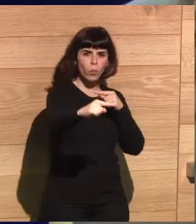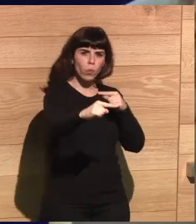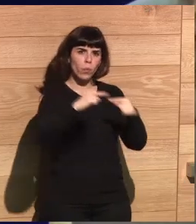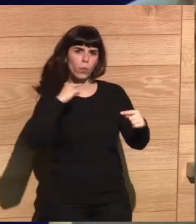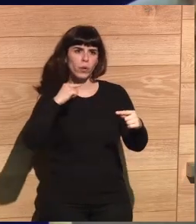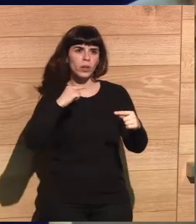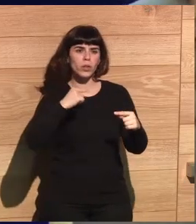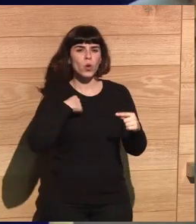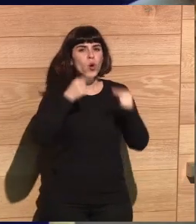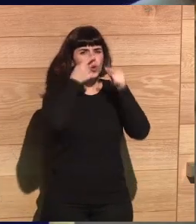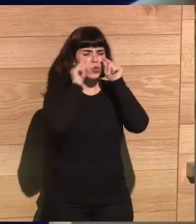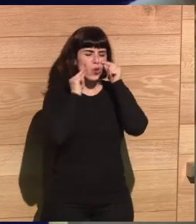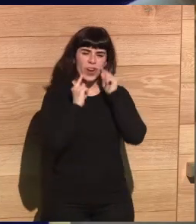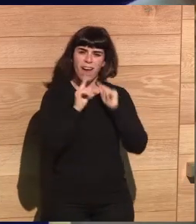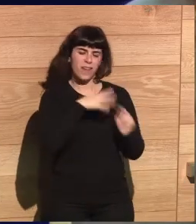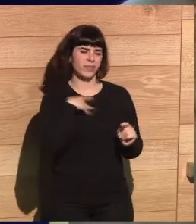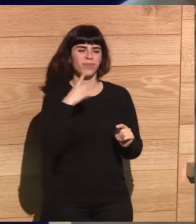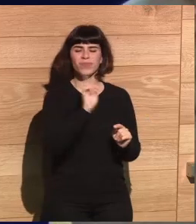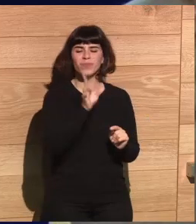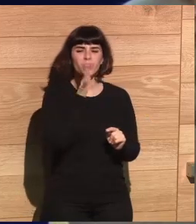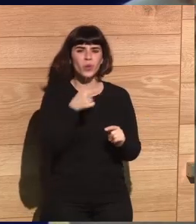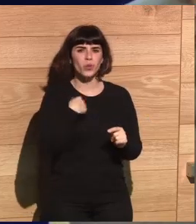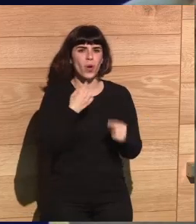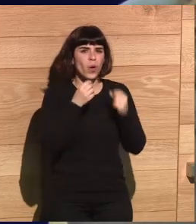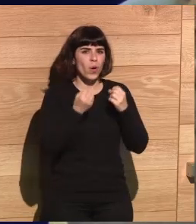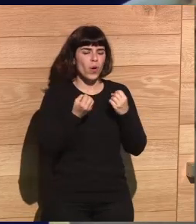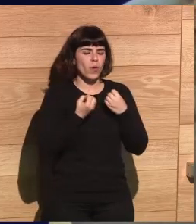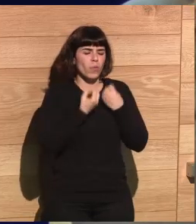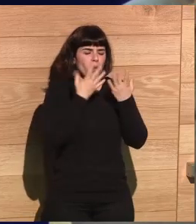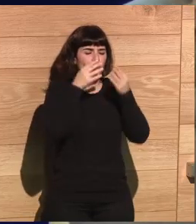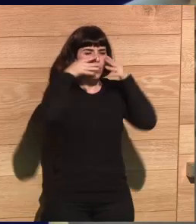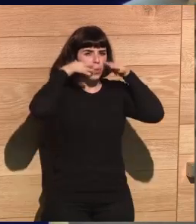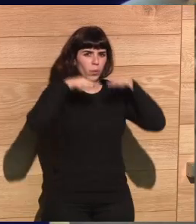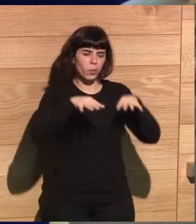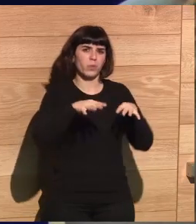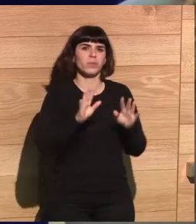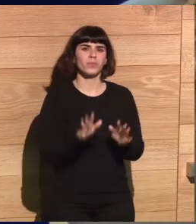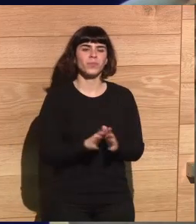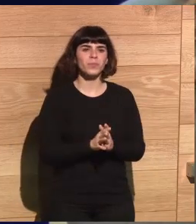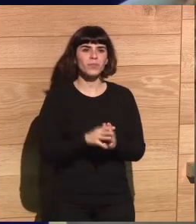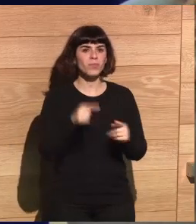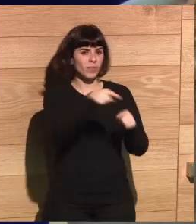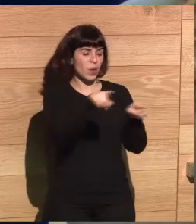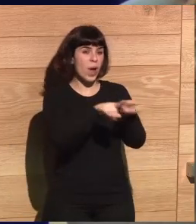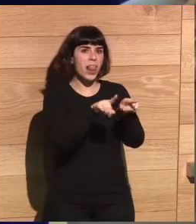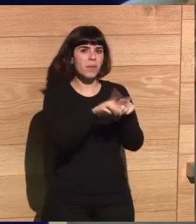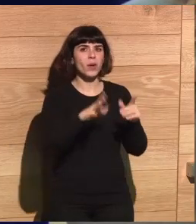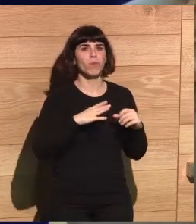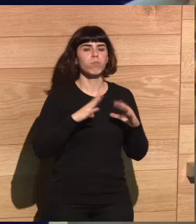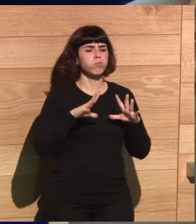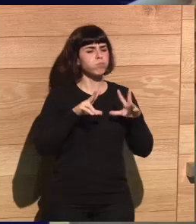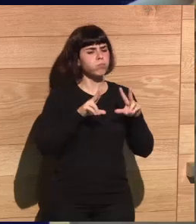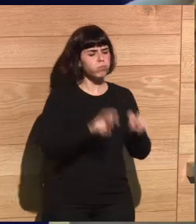y no quiero llorar porque yo soy de las tuyas. Yo soy de las tuyas. Pero de pronto me he dado cuenta de